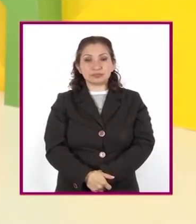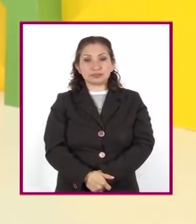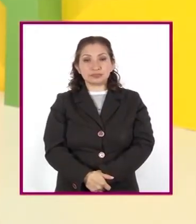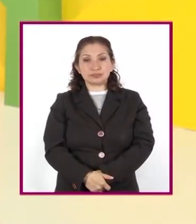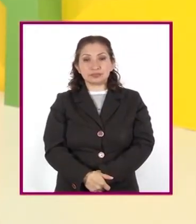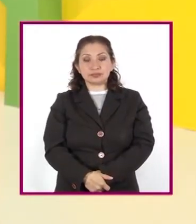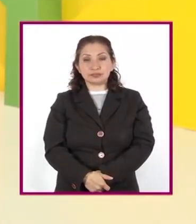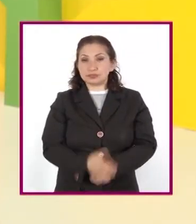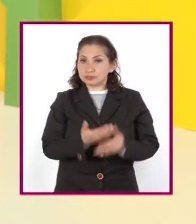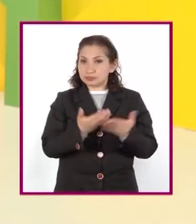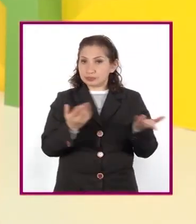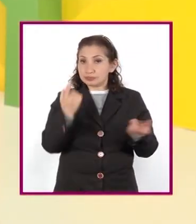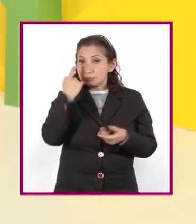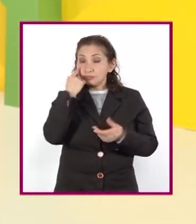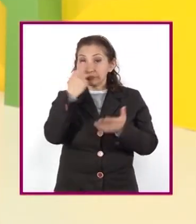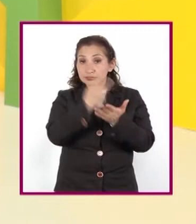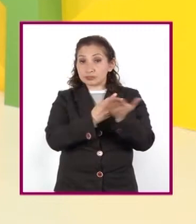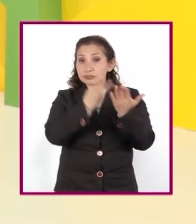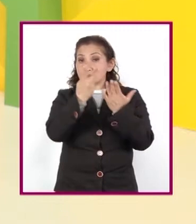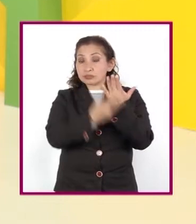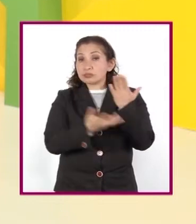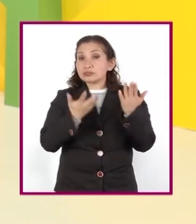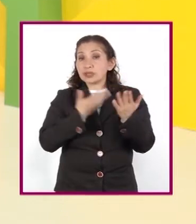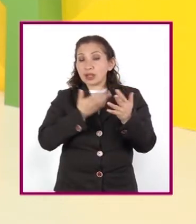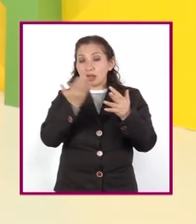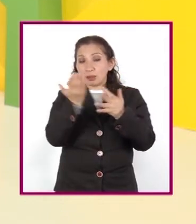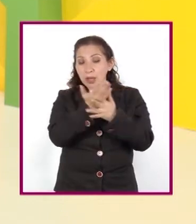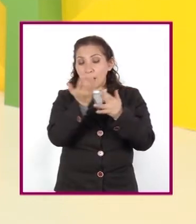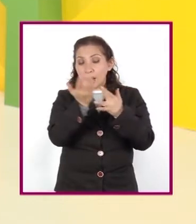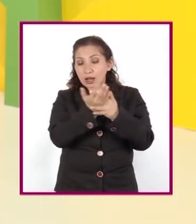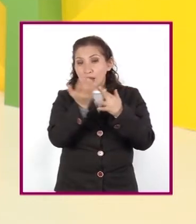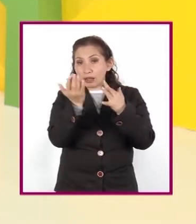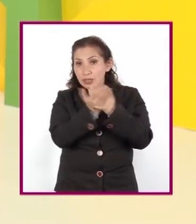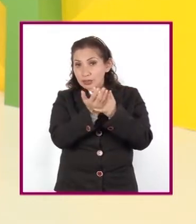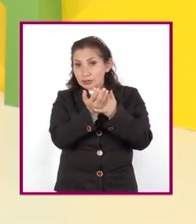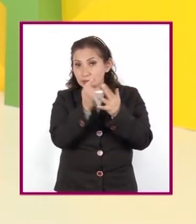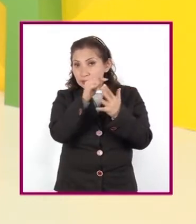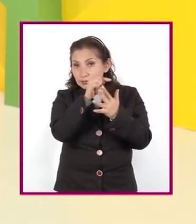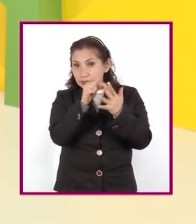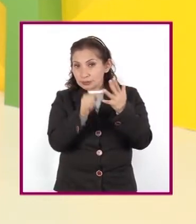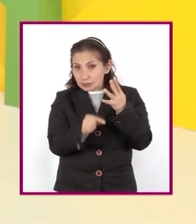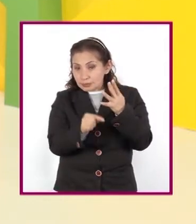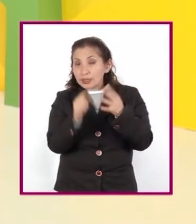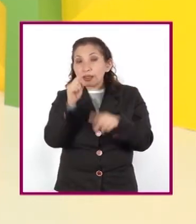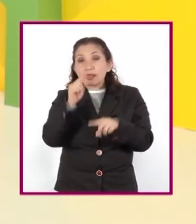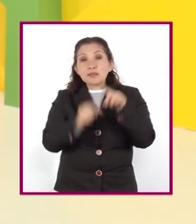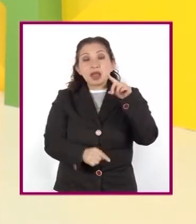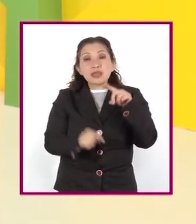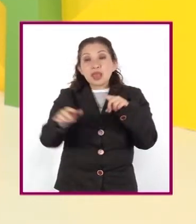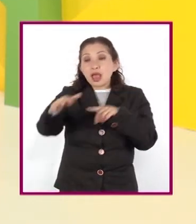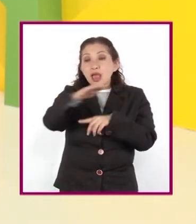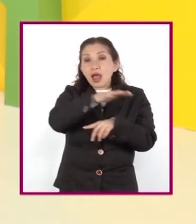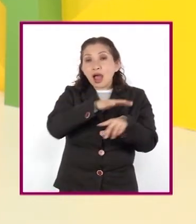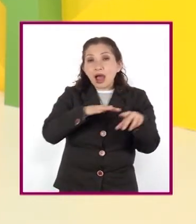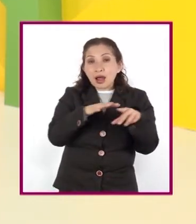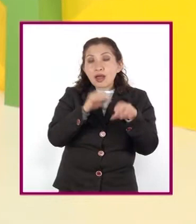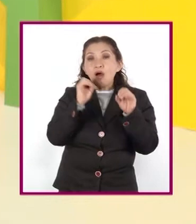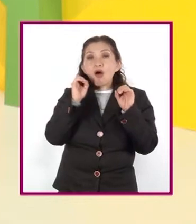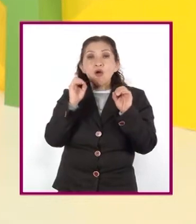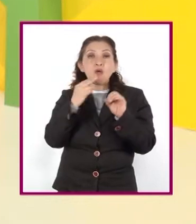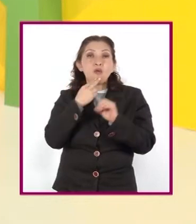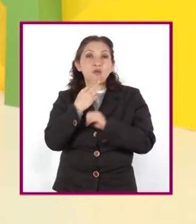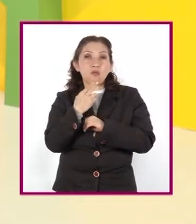Ahora bien, un proyecto consta de fases o momentos principales, dependiendo del ámbito donde se